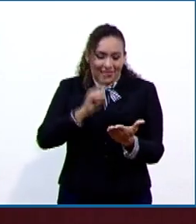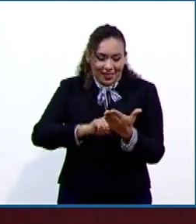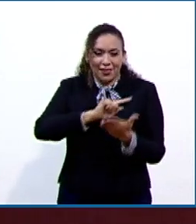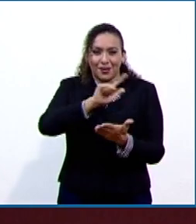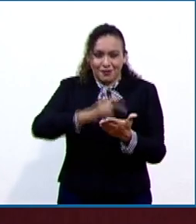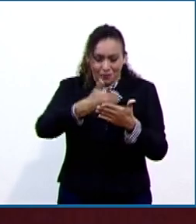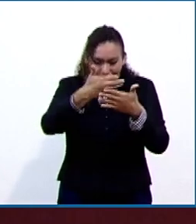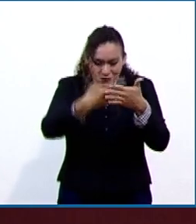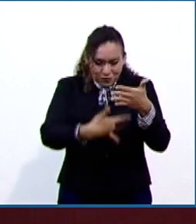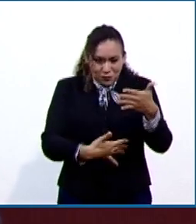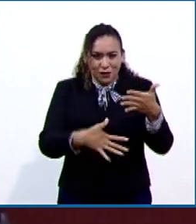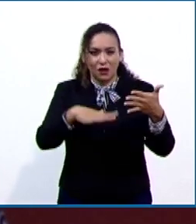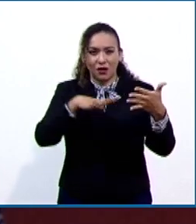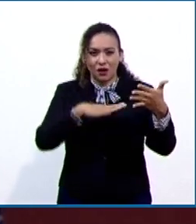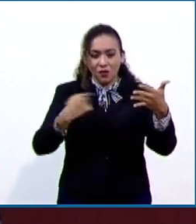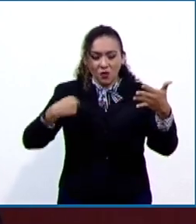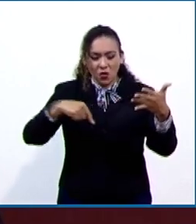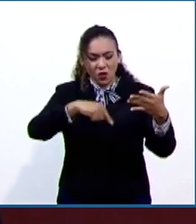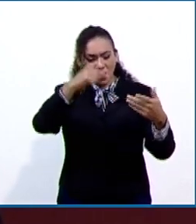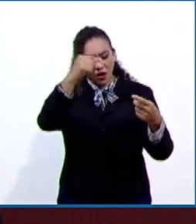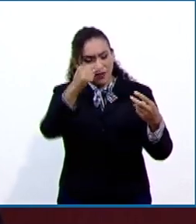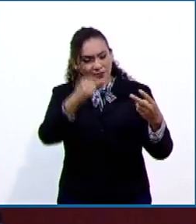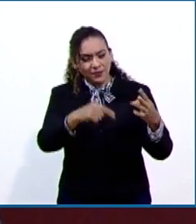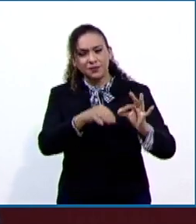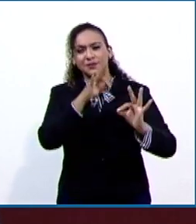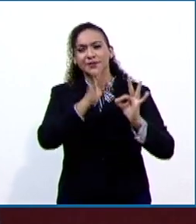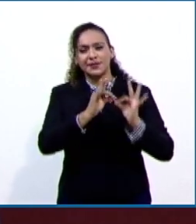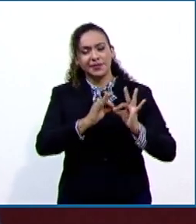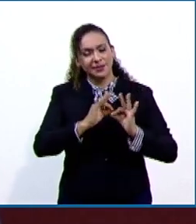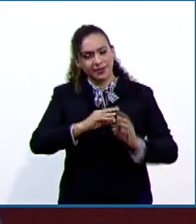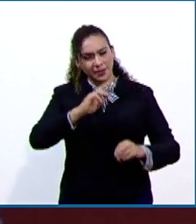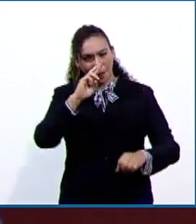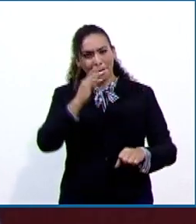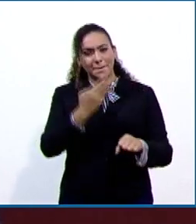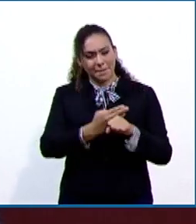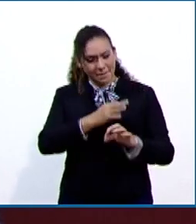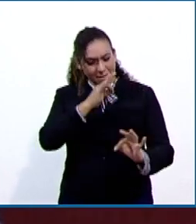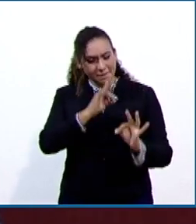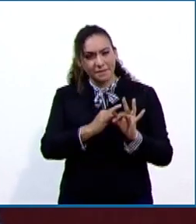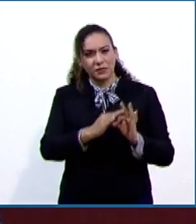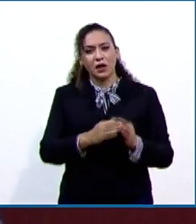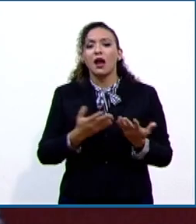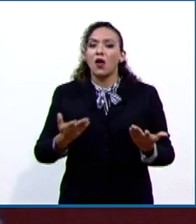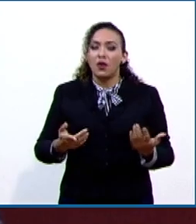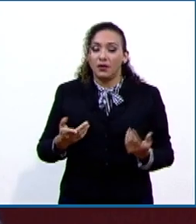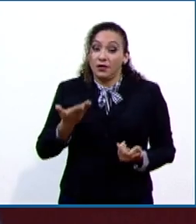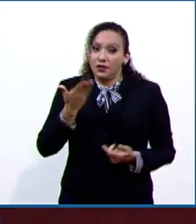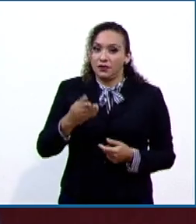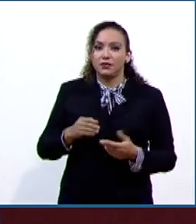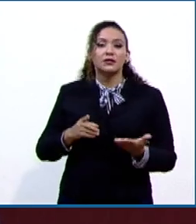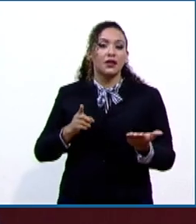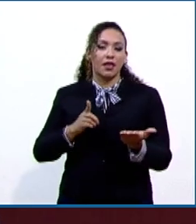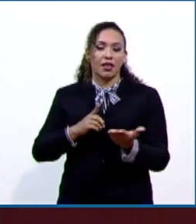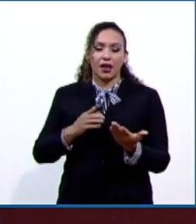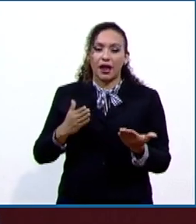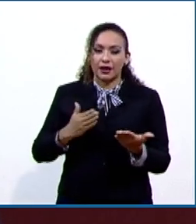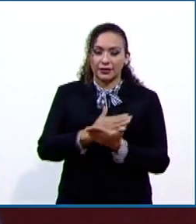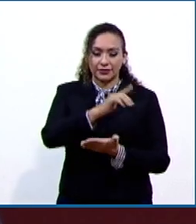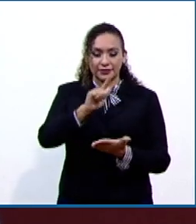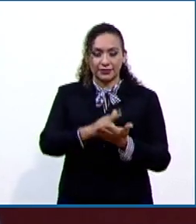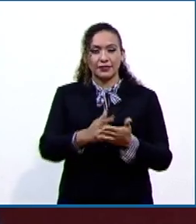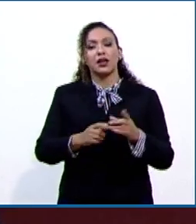conservación y el respeto a la democracia, al Estado de Derecho, a la división de